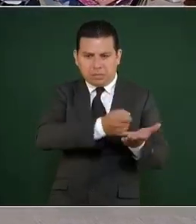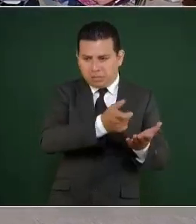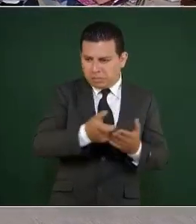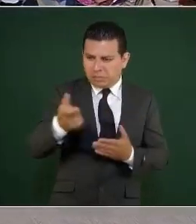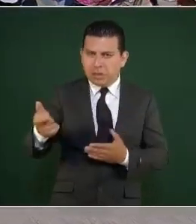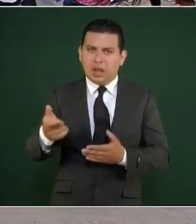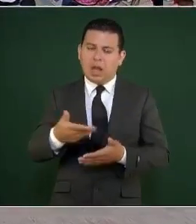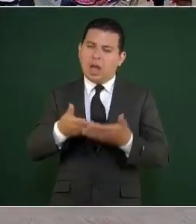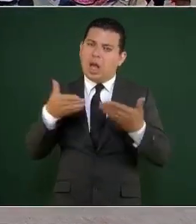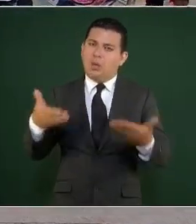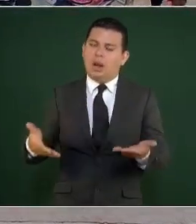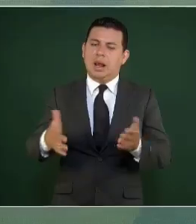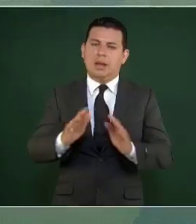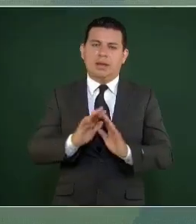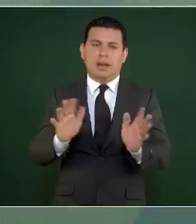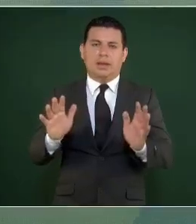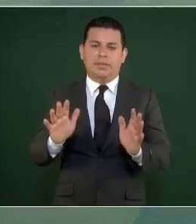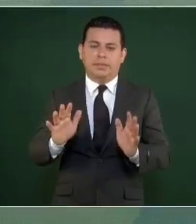vence